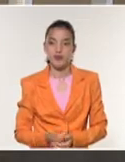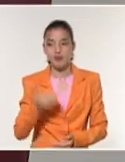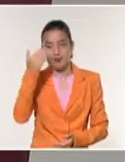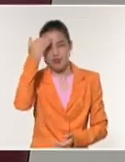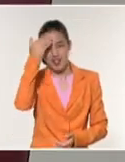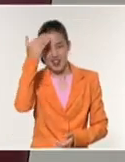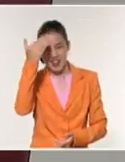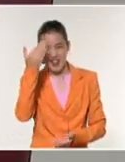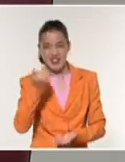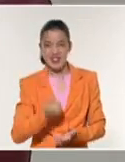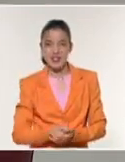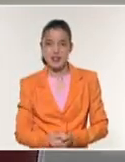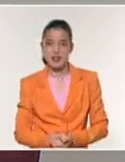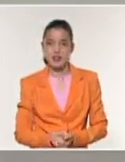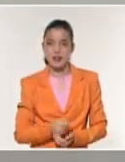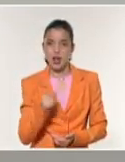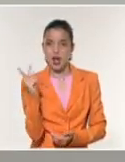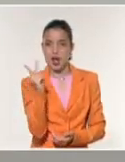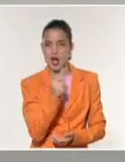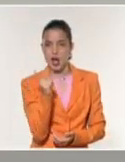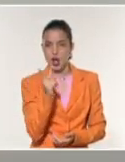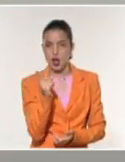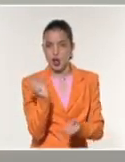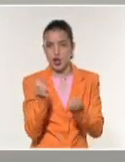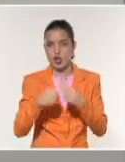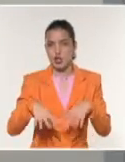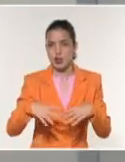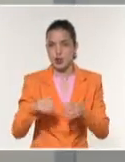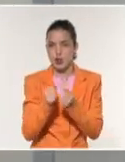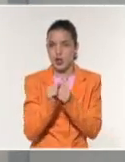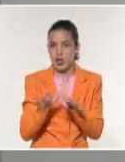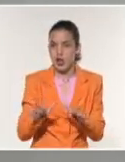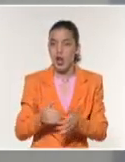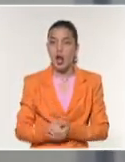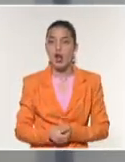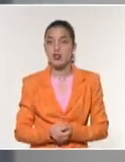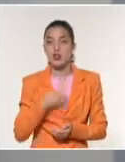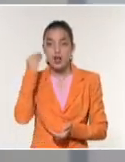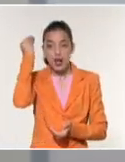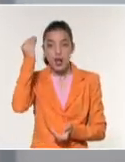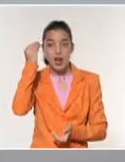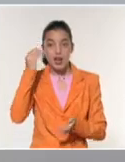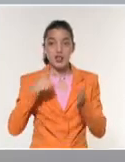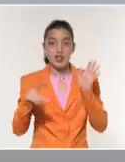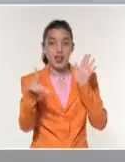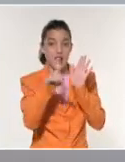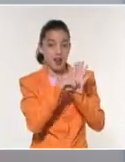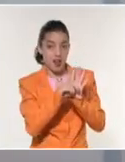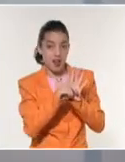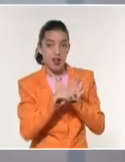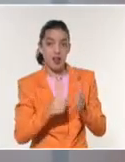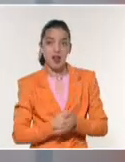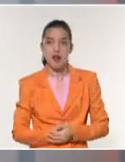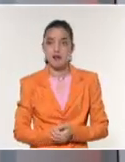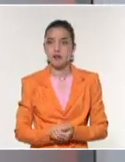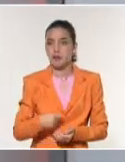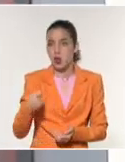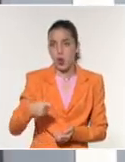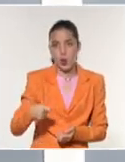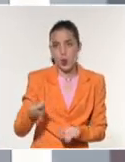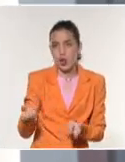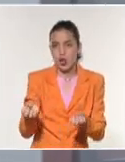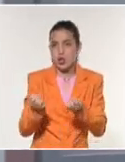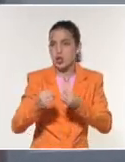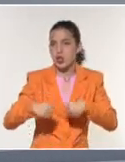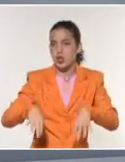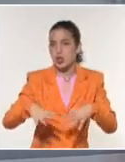vicepresidenta. Aquí hay dos cuestiones muy claras. Una sería el análisis legal, el análisis estrictamente jurídico de un suceso que se da